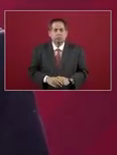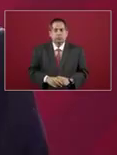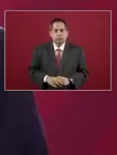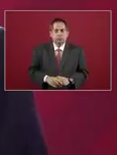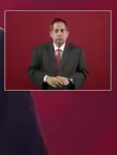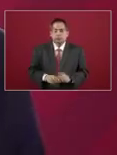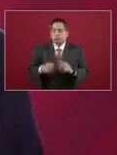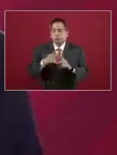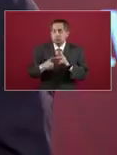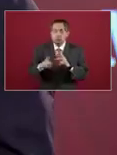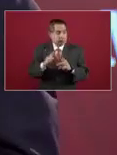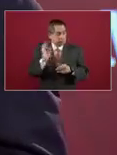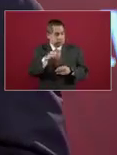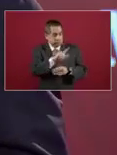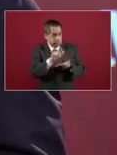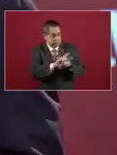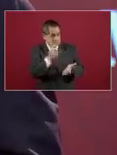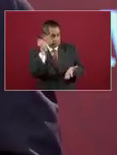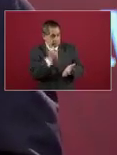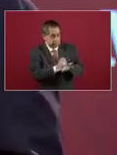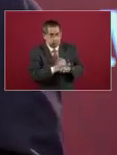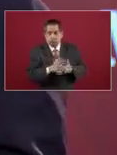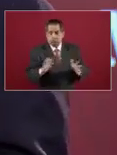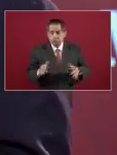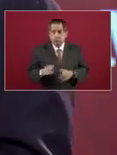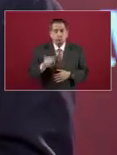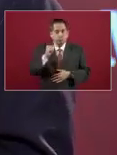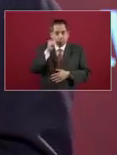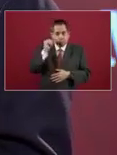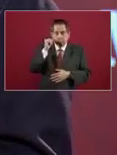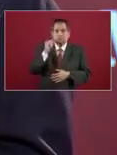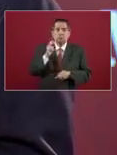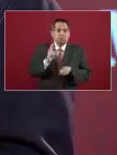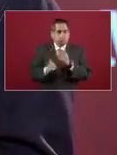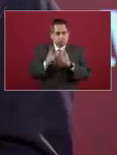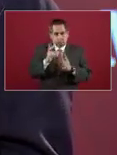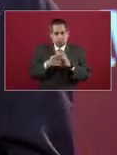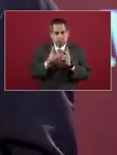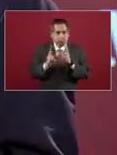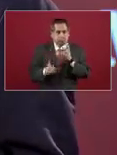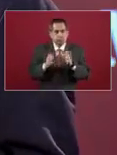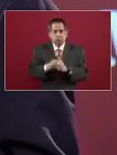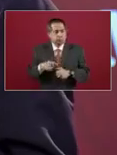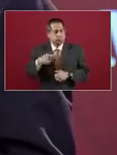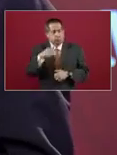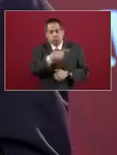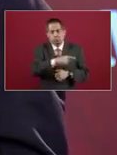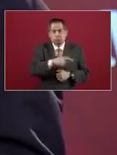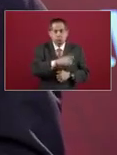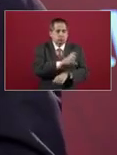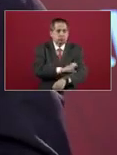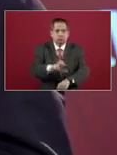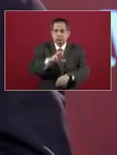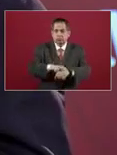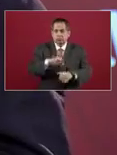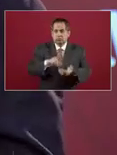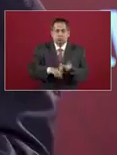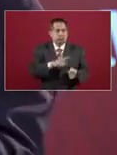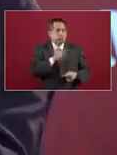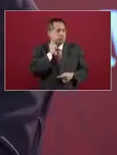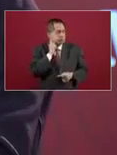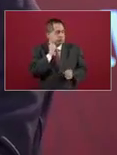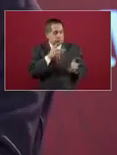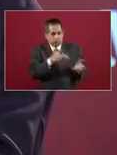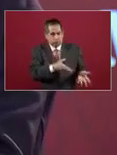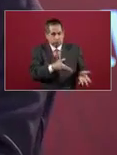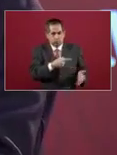A partir de que se apruebe la ley, ayer hablé de esto con el coordinador del Senado,